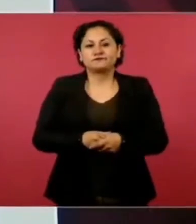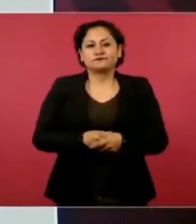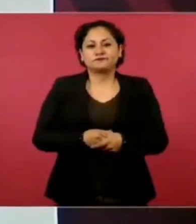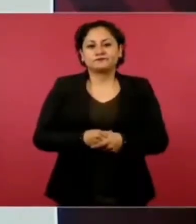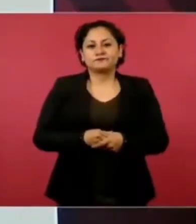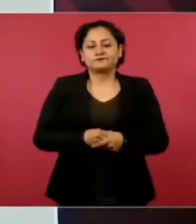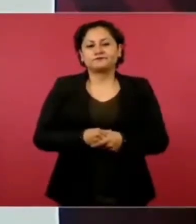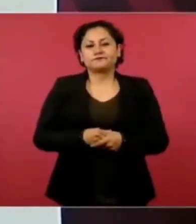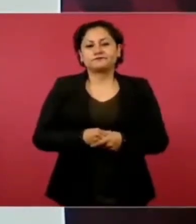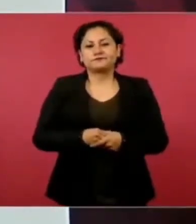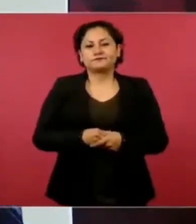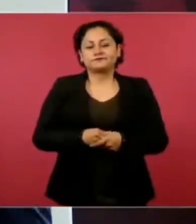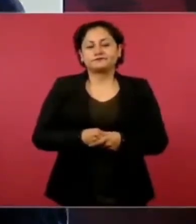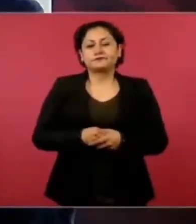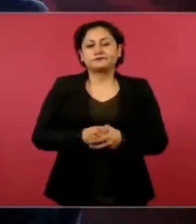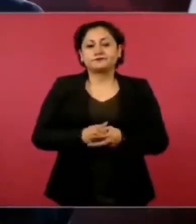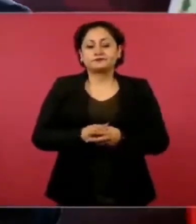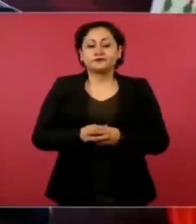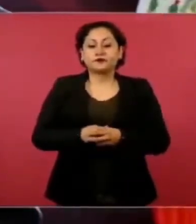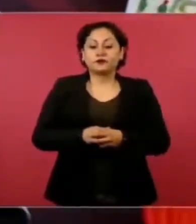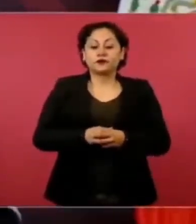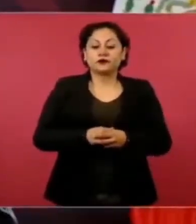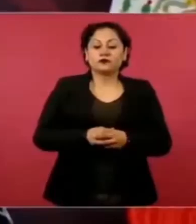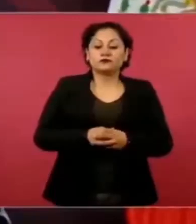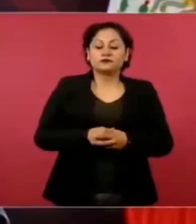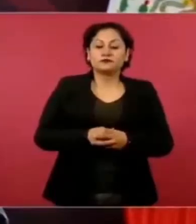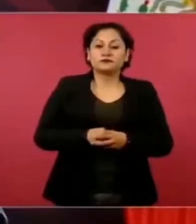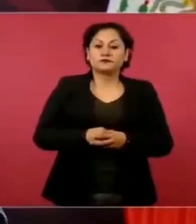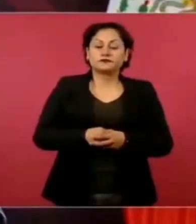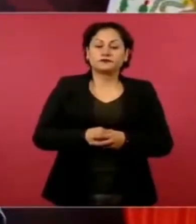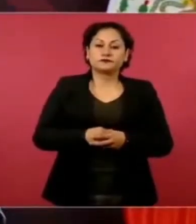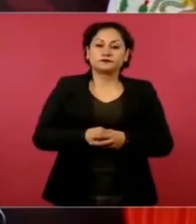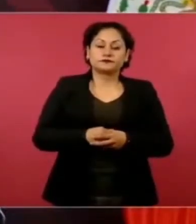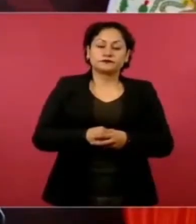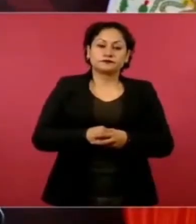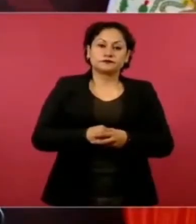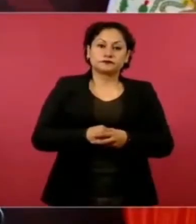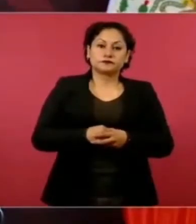Cuando menos ya no tuvo